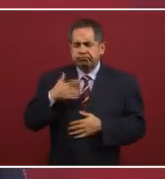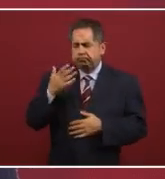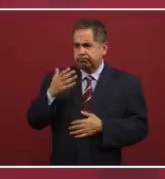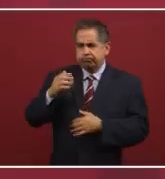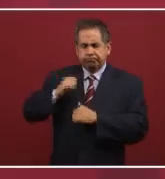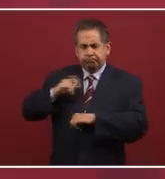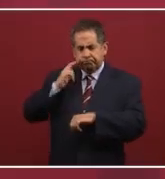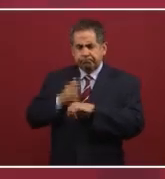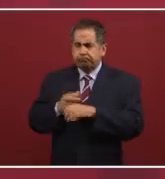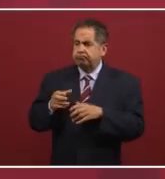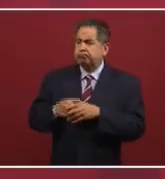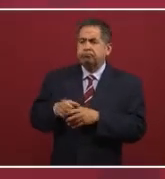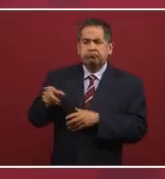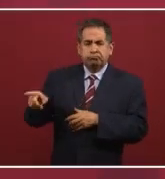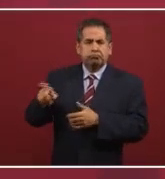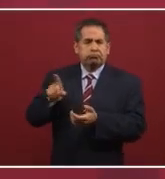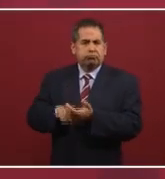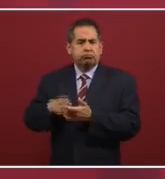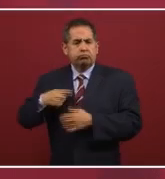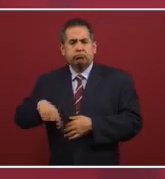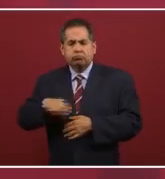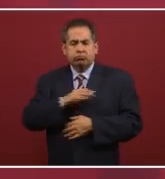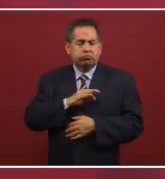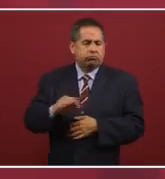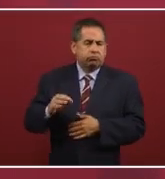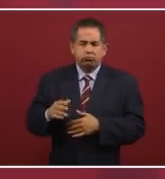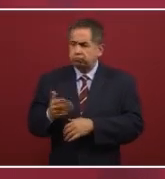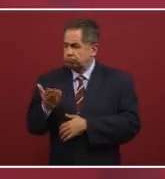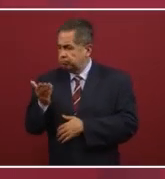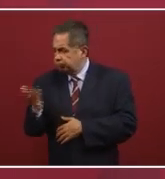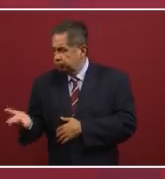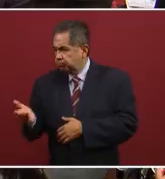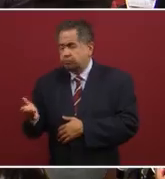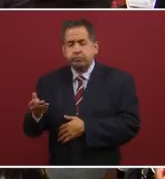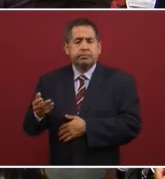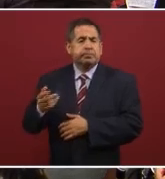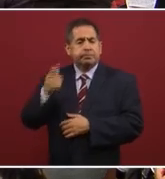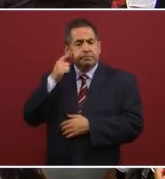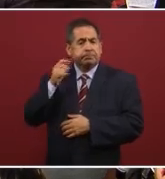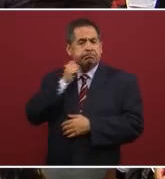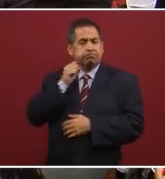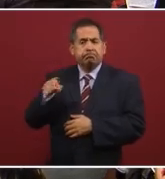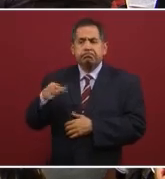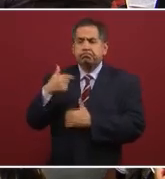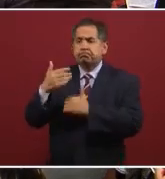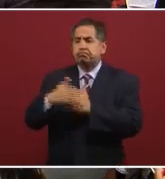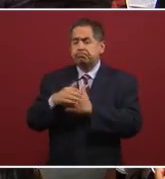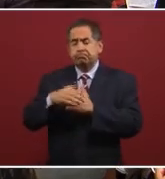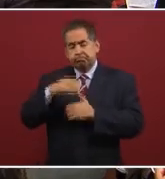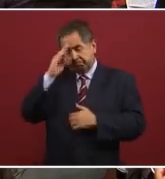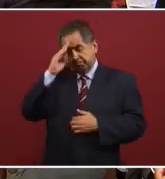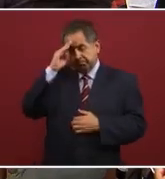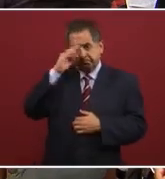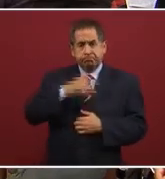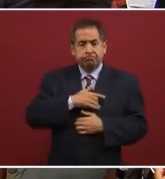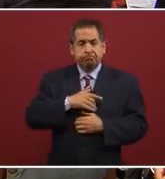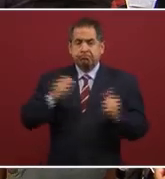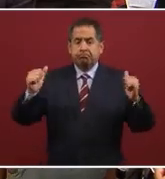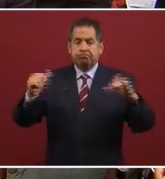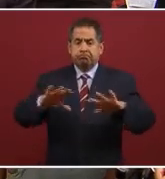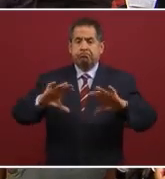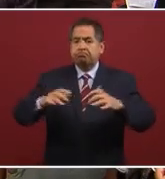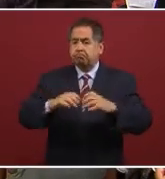canciller, la capacidad de solicitar a los señores senadores consideración bajo